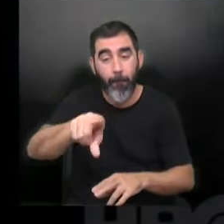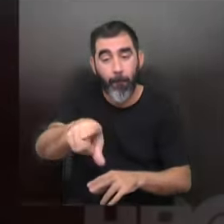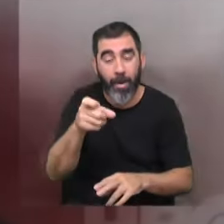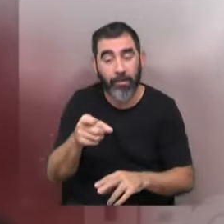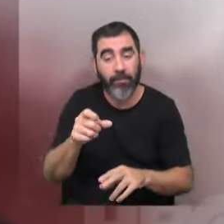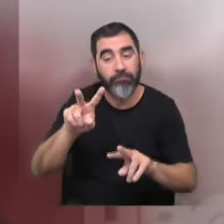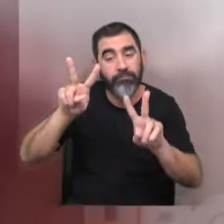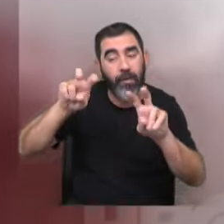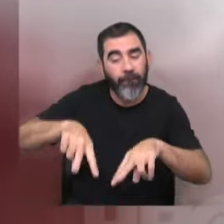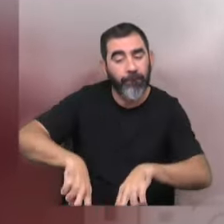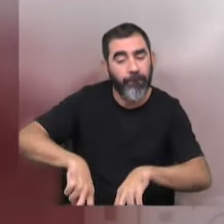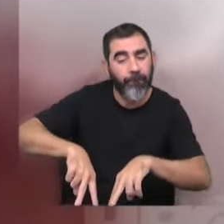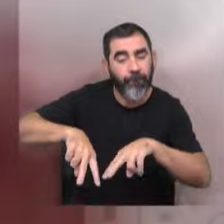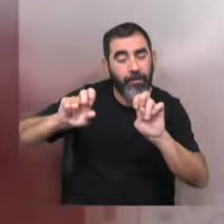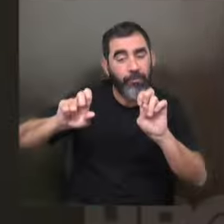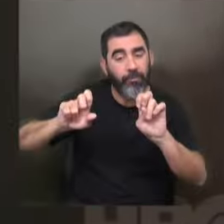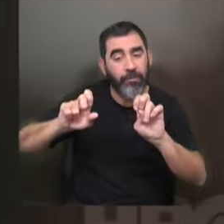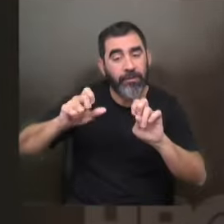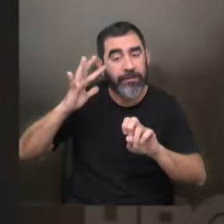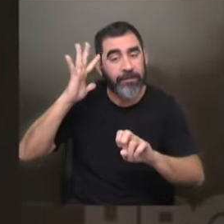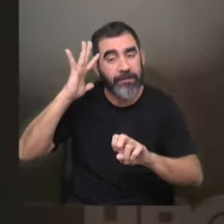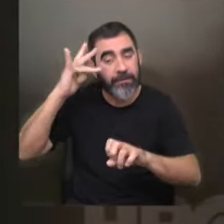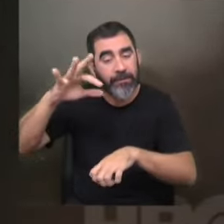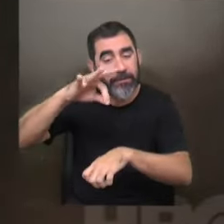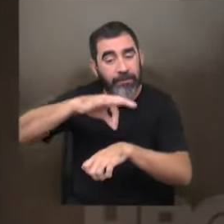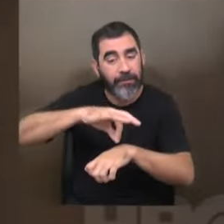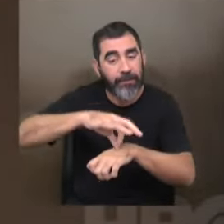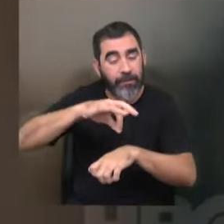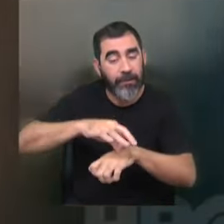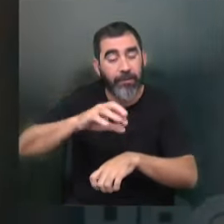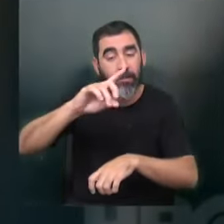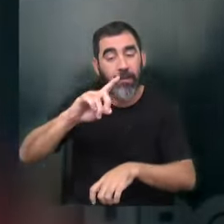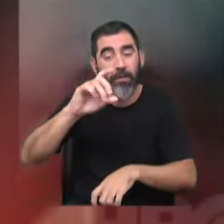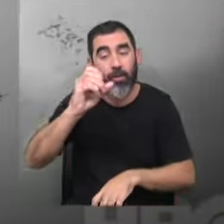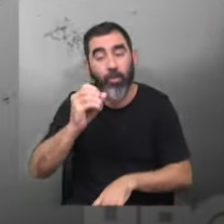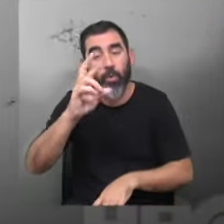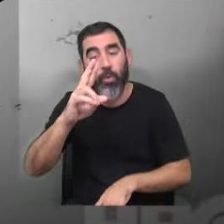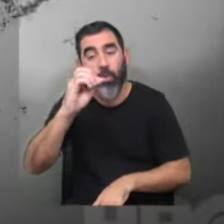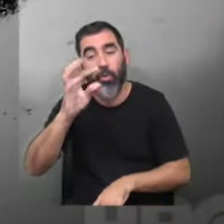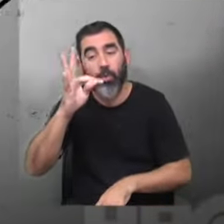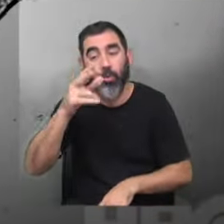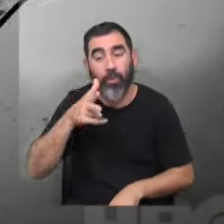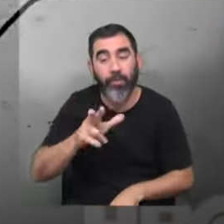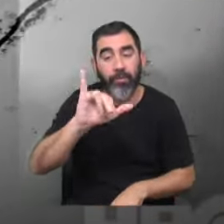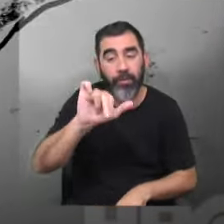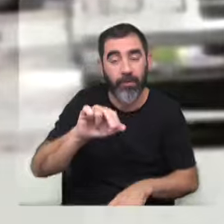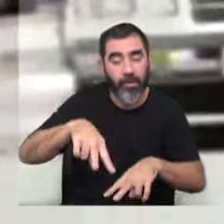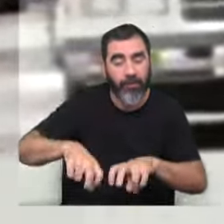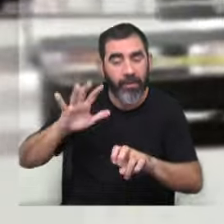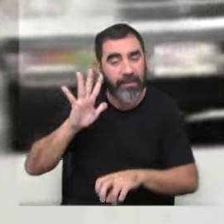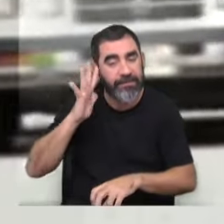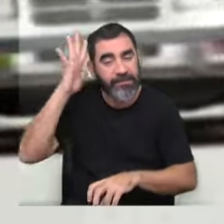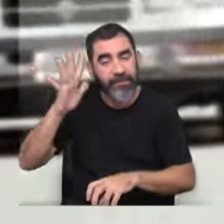la investigación realizada por la psiquiatra forense Dorothy Auton Lewis, que investigó la psicología de